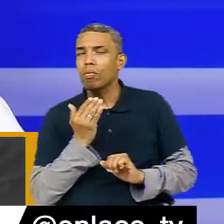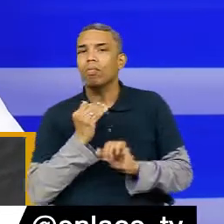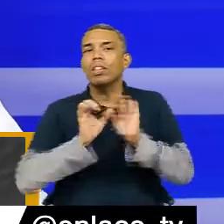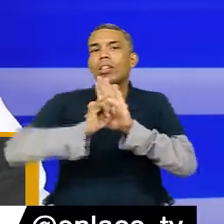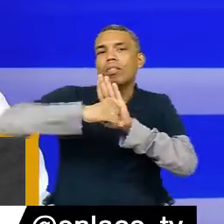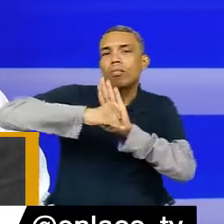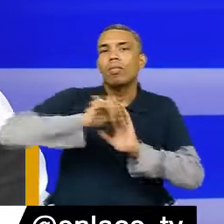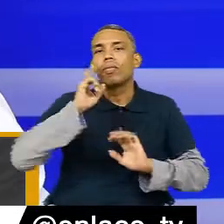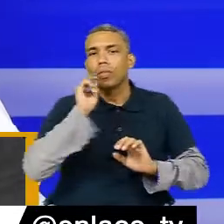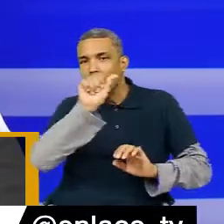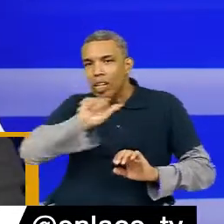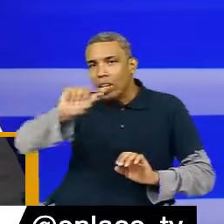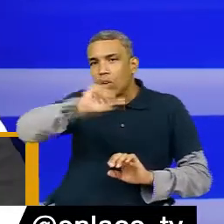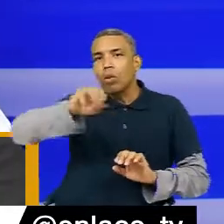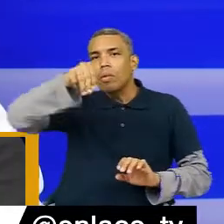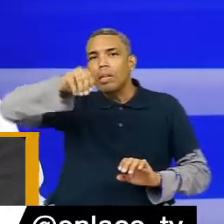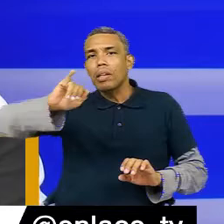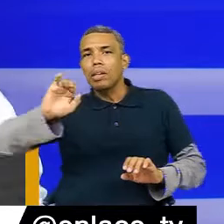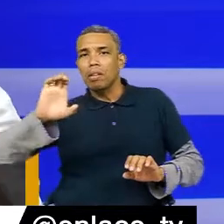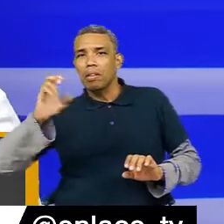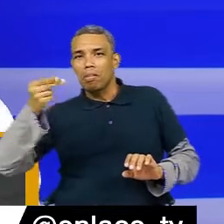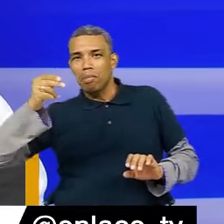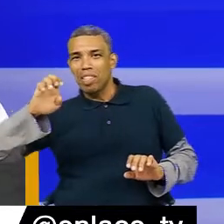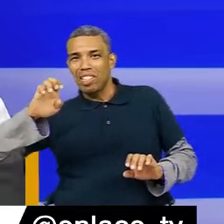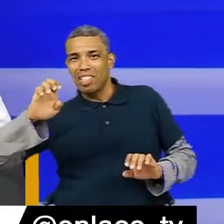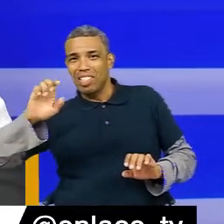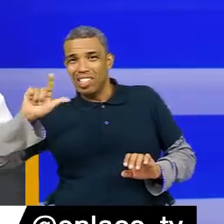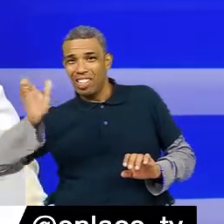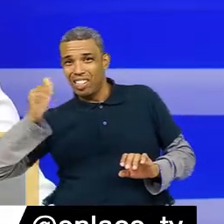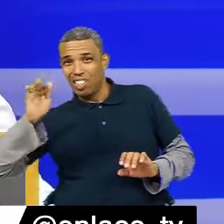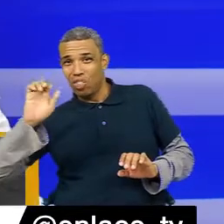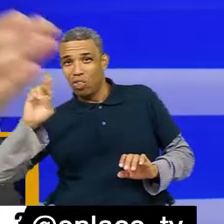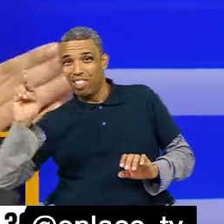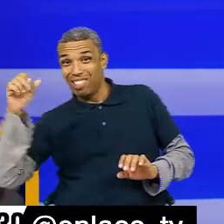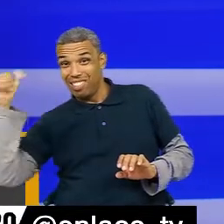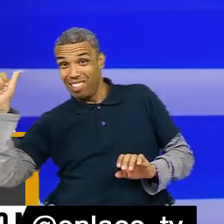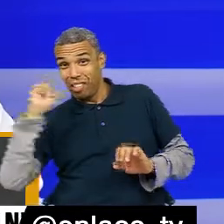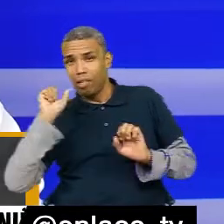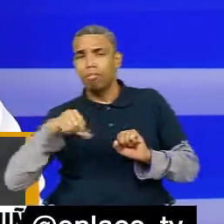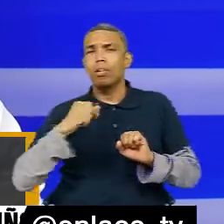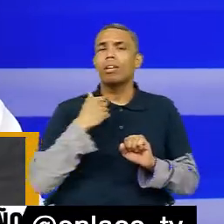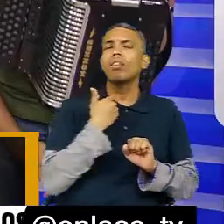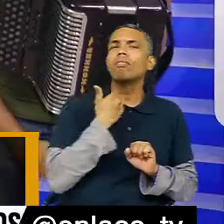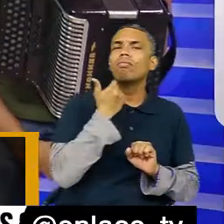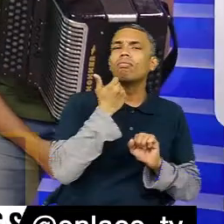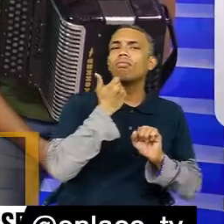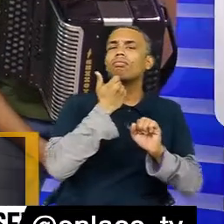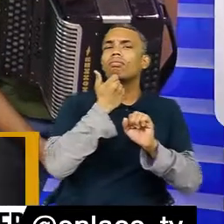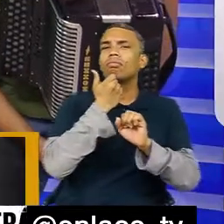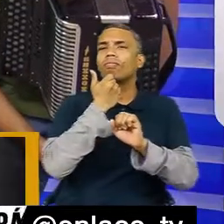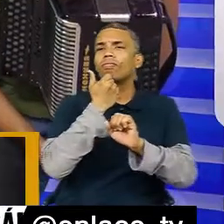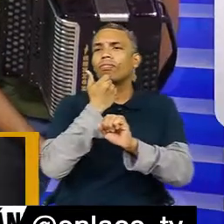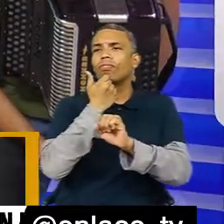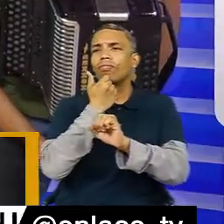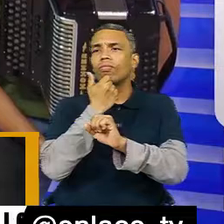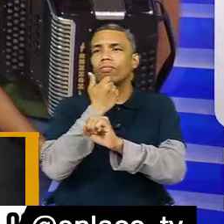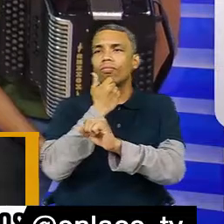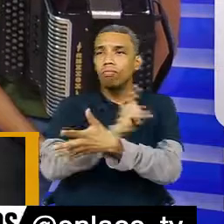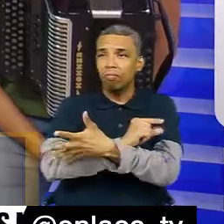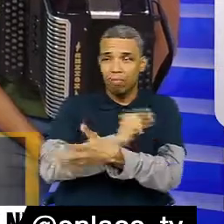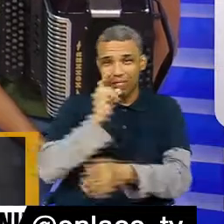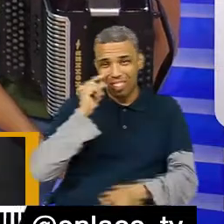es @MichelTorres10, ese es lo mismo el Twitter, y en Facebook Michel Torres ahí, y también Javi en... Bueno, en Twitter Javier Mata con